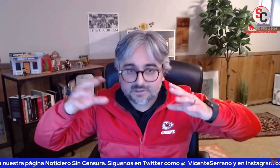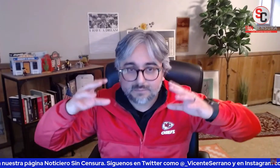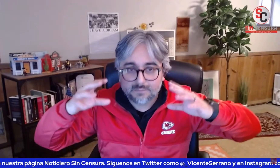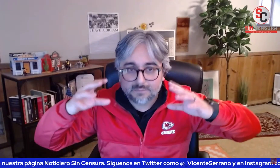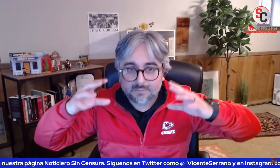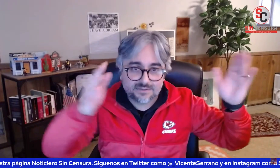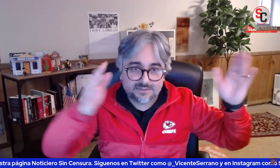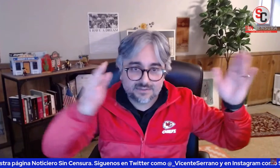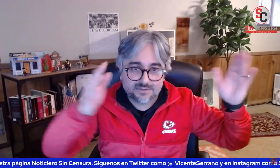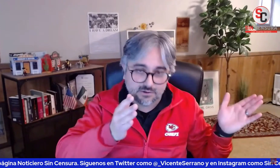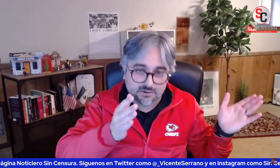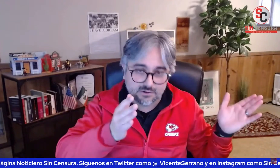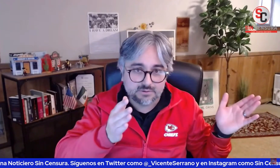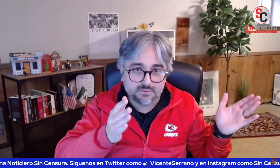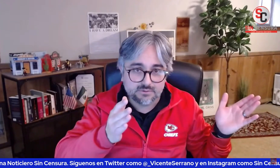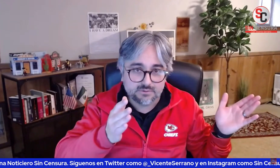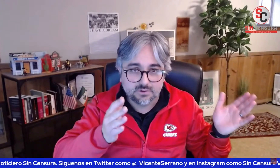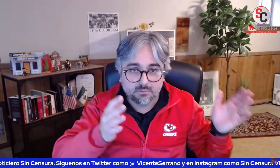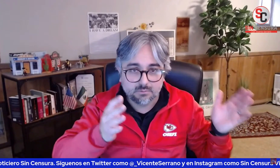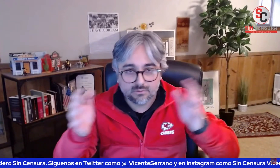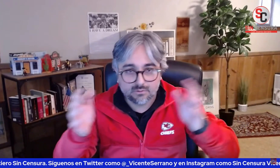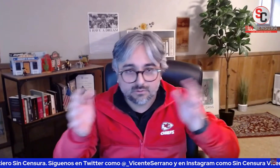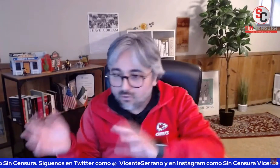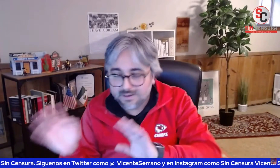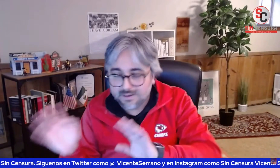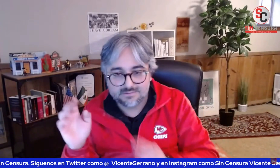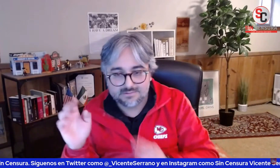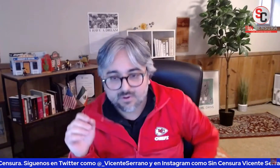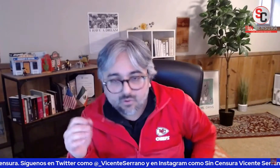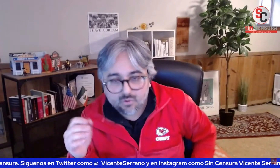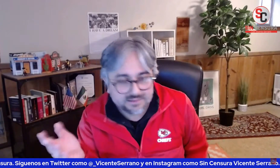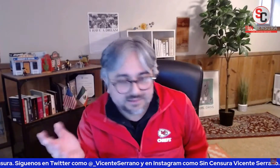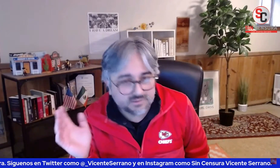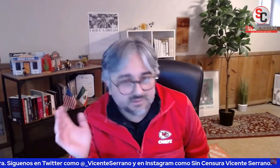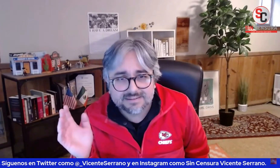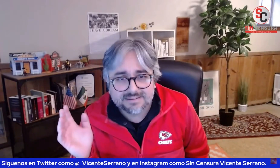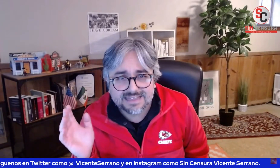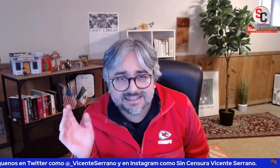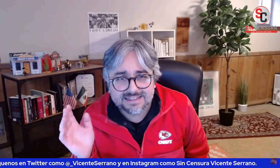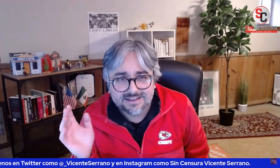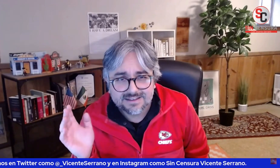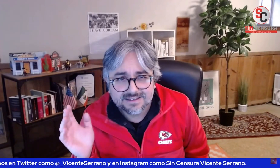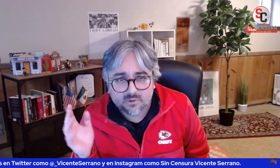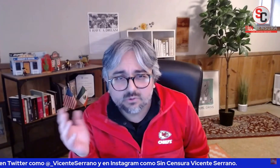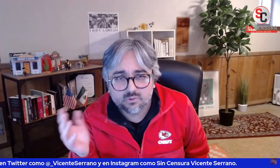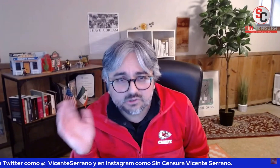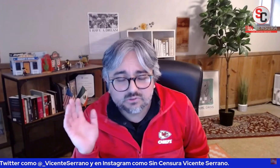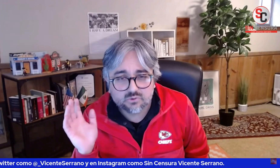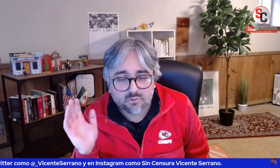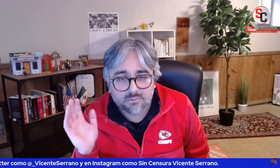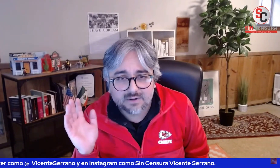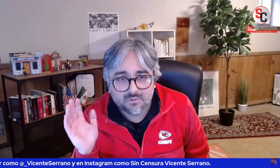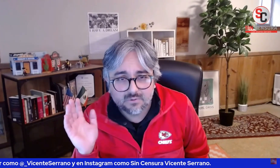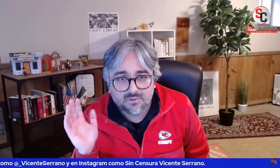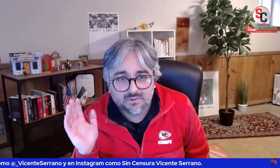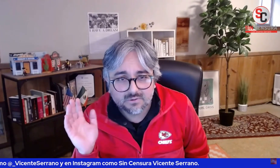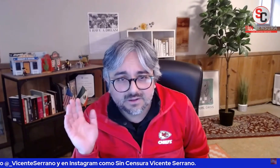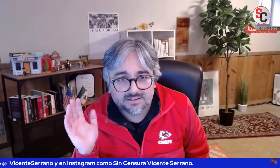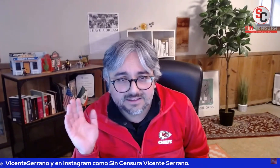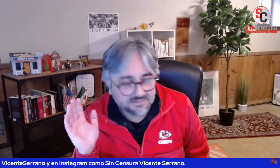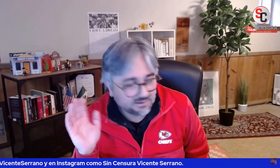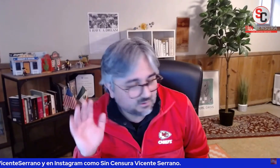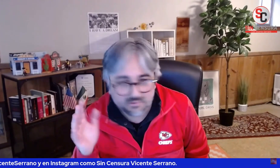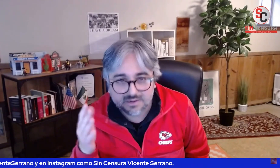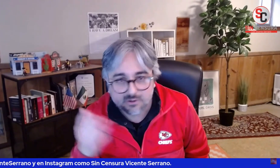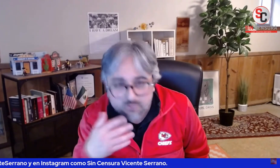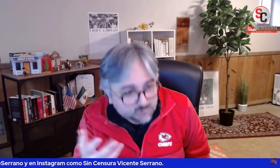vamos, amistad tanto con Estados Unidos como con Cuba. Con Cuba tenemos amistad. Estados Unidos es nuestro hermano, ¿no? Hay